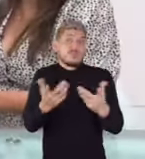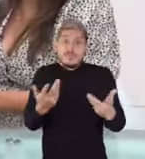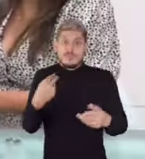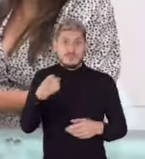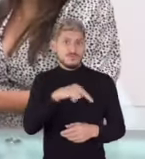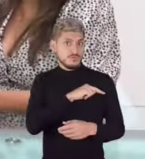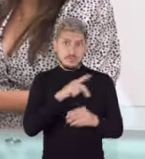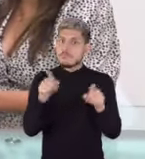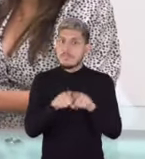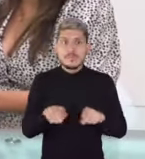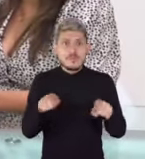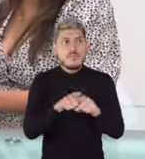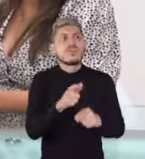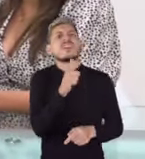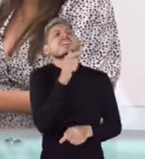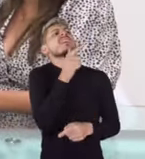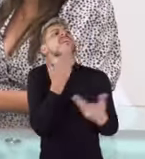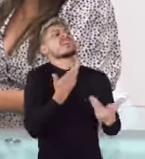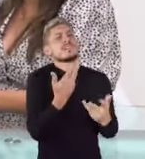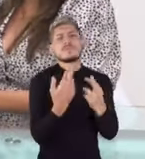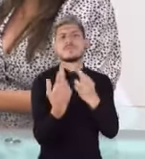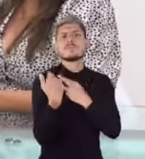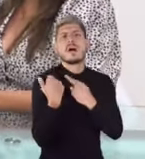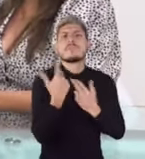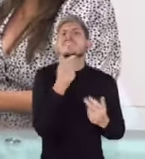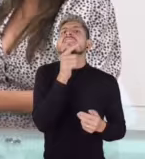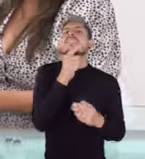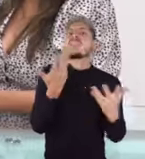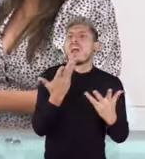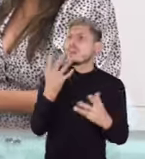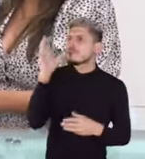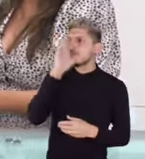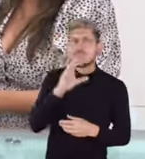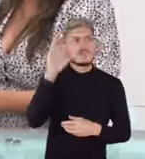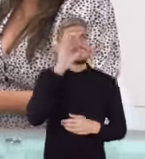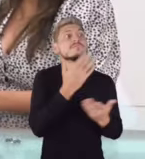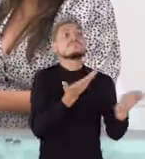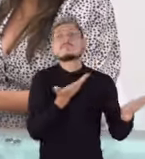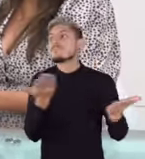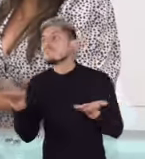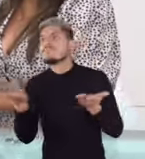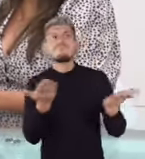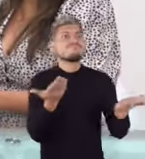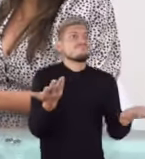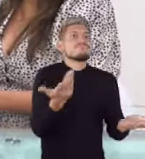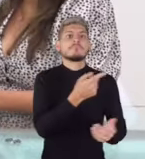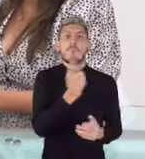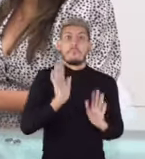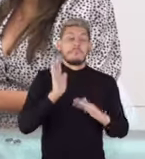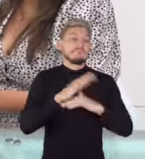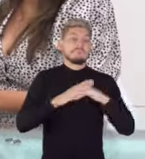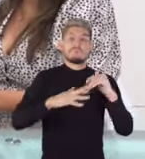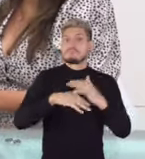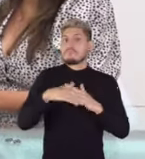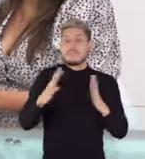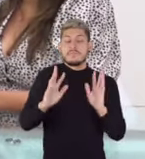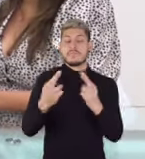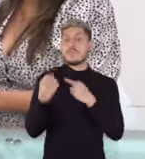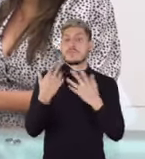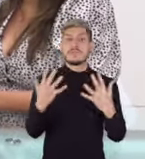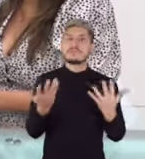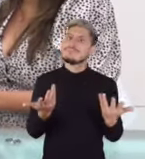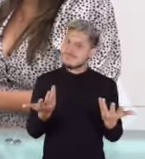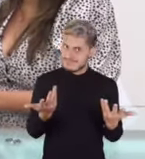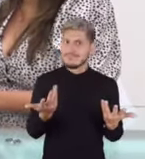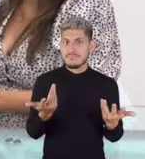nos estamos cuestionando, porque siempre hacemos esa pregunta y nadie es responsable, nadie tiene competencia. Ese es uno de los problemas gravísimos que tenemos